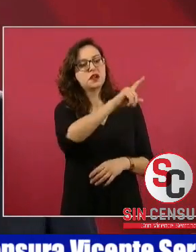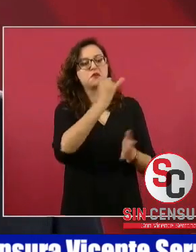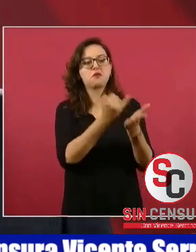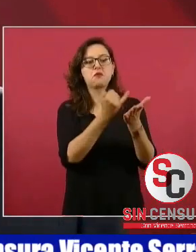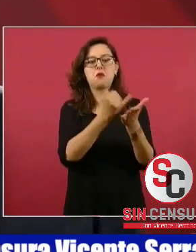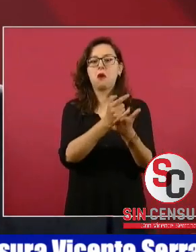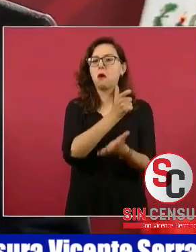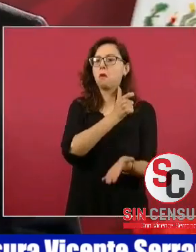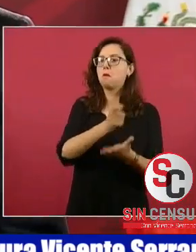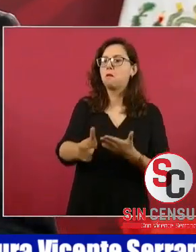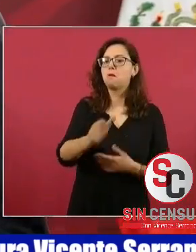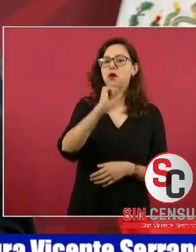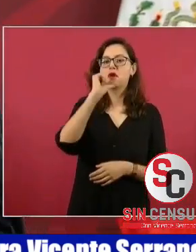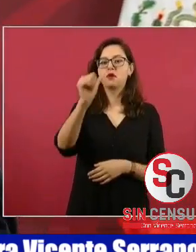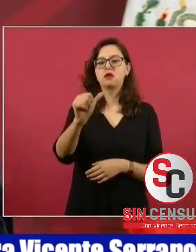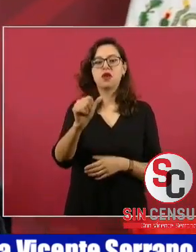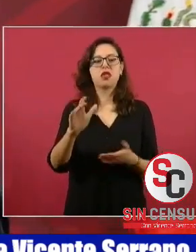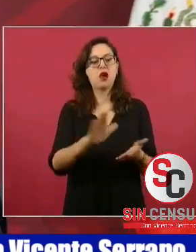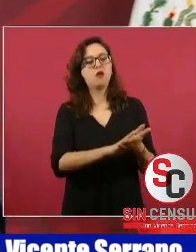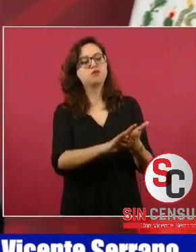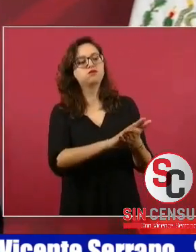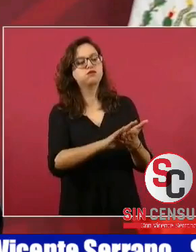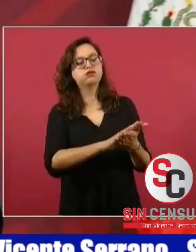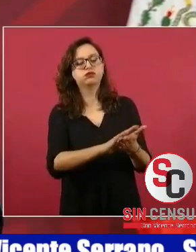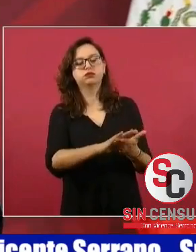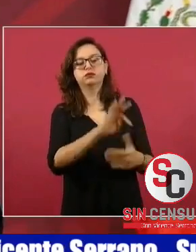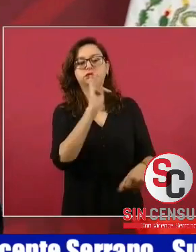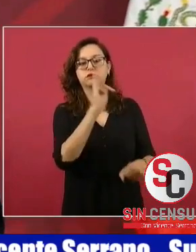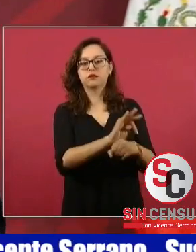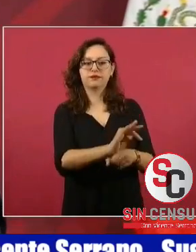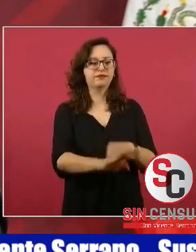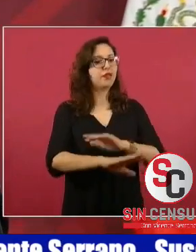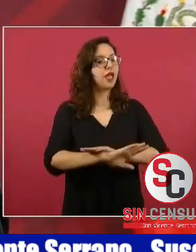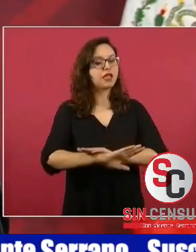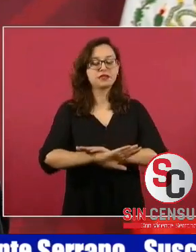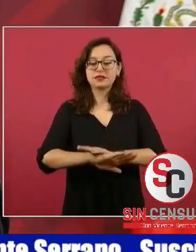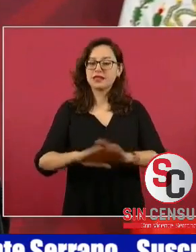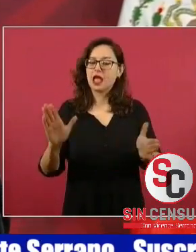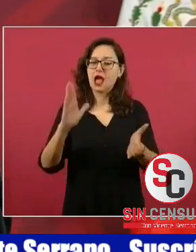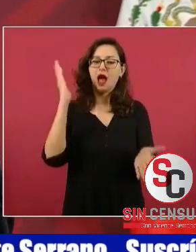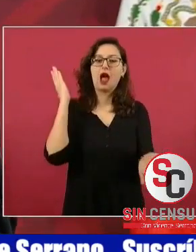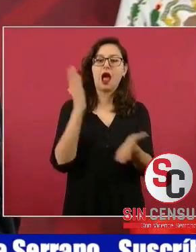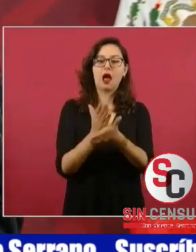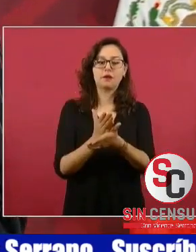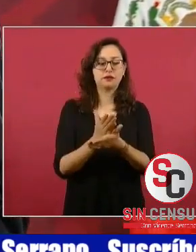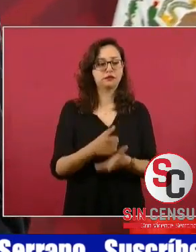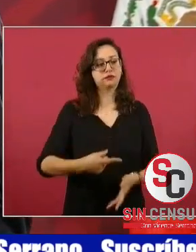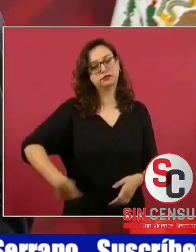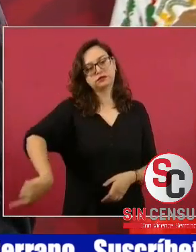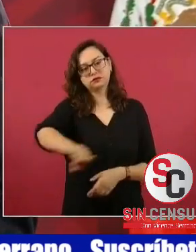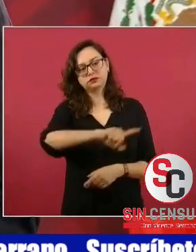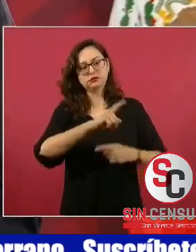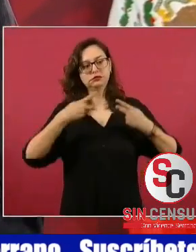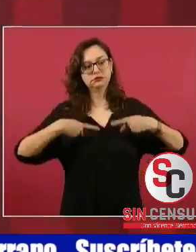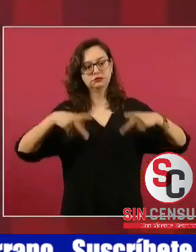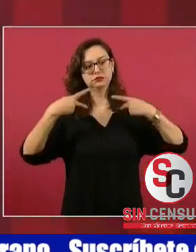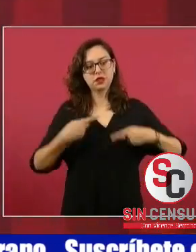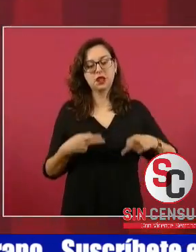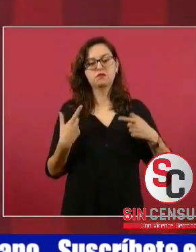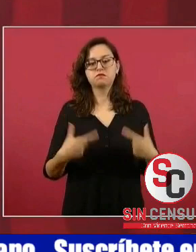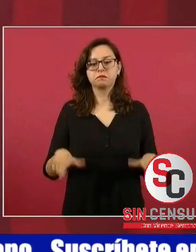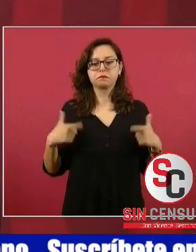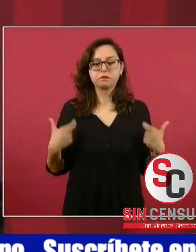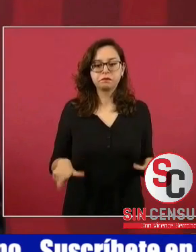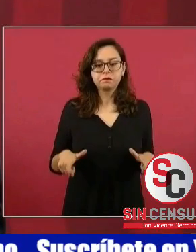y del 5% en homicidios, lo más difícil, pero que sus adversarios hacen una campaña en contra con casi